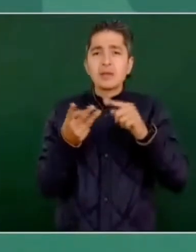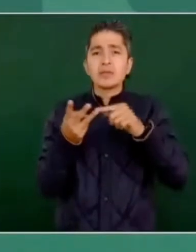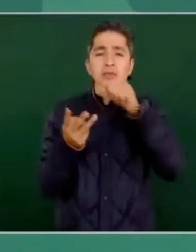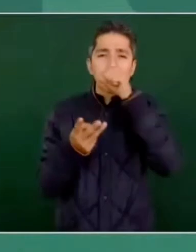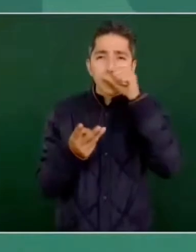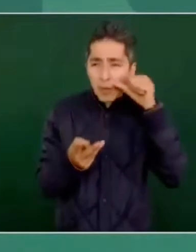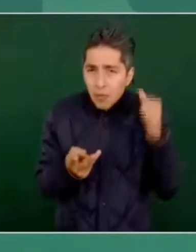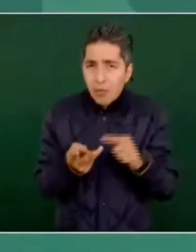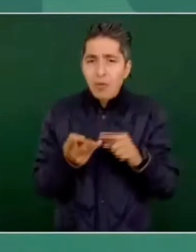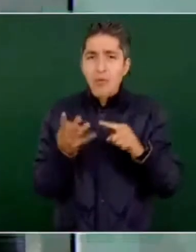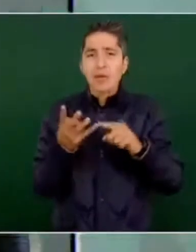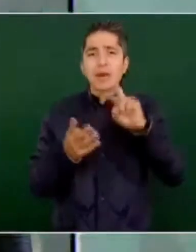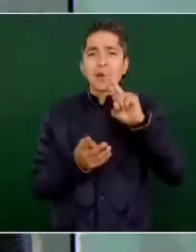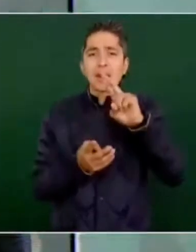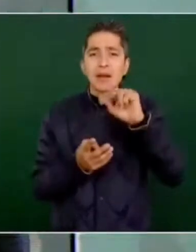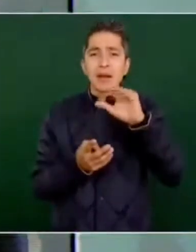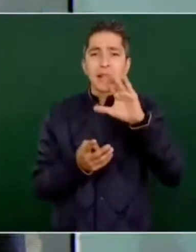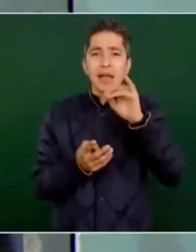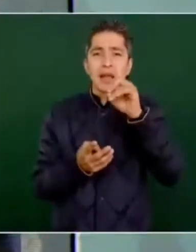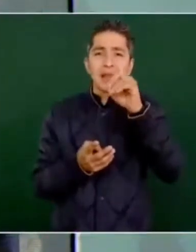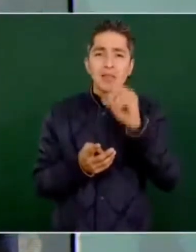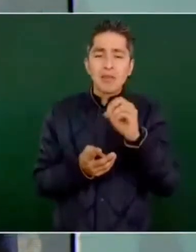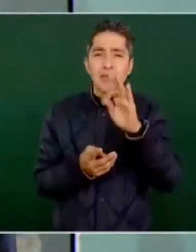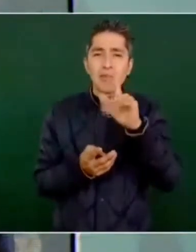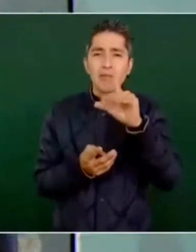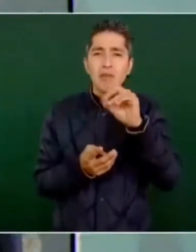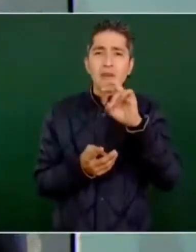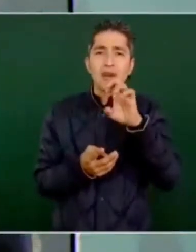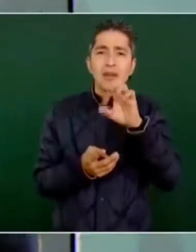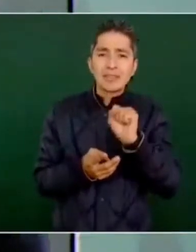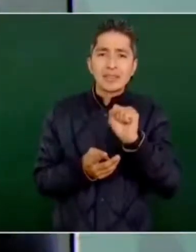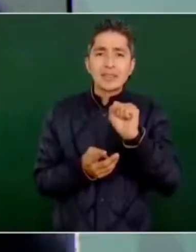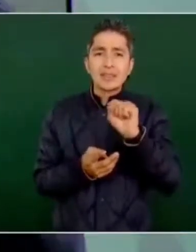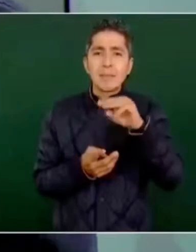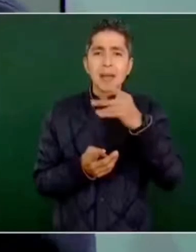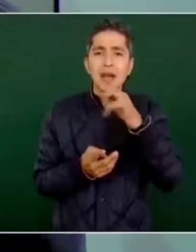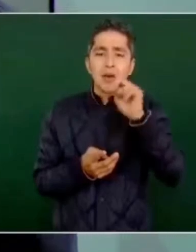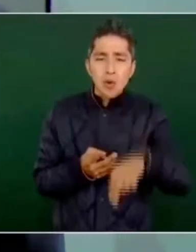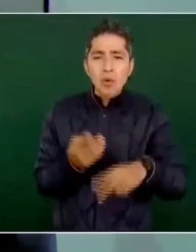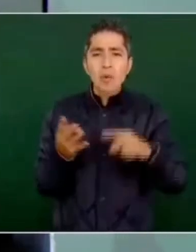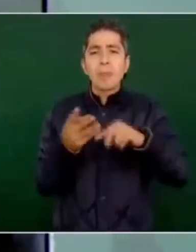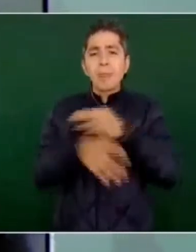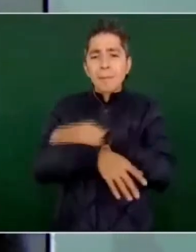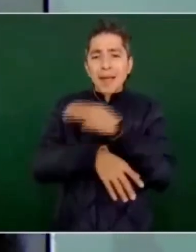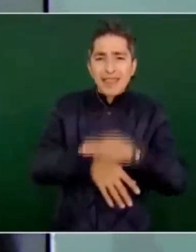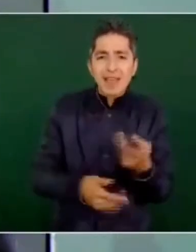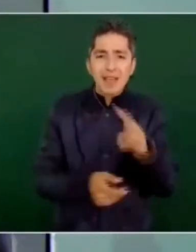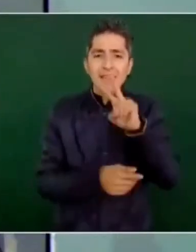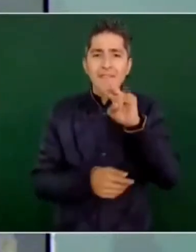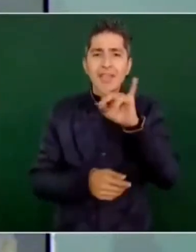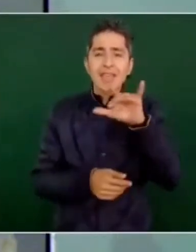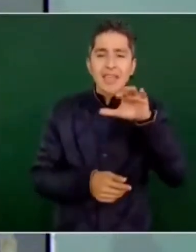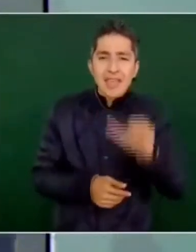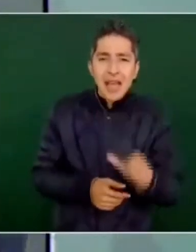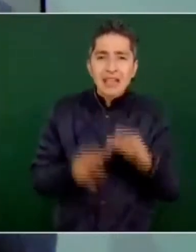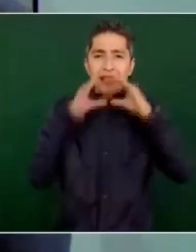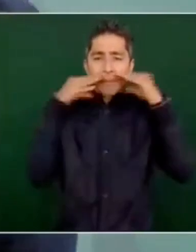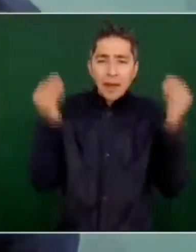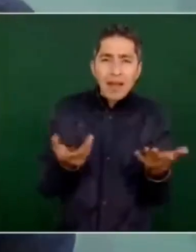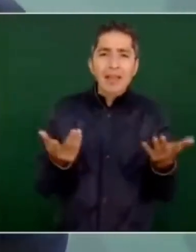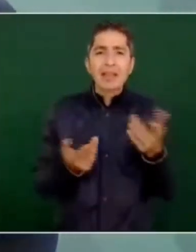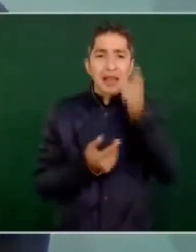de Ricardo Flores Magón, de Madero, de Villa, de Zapata, del general